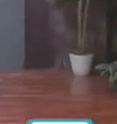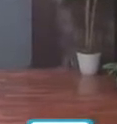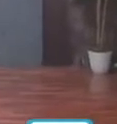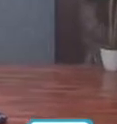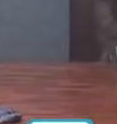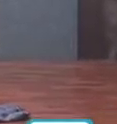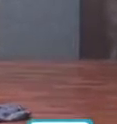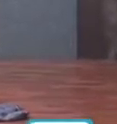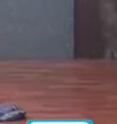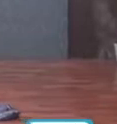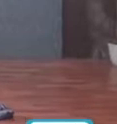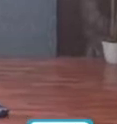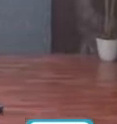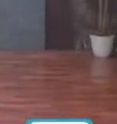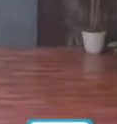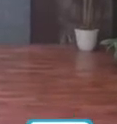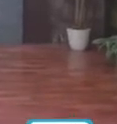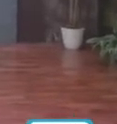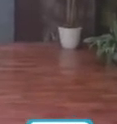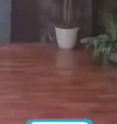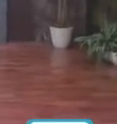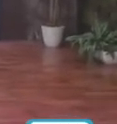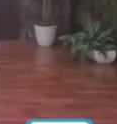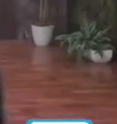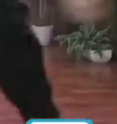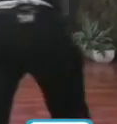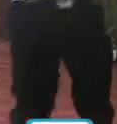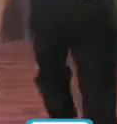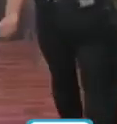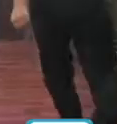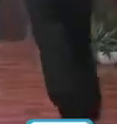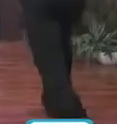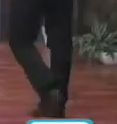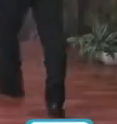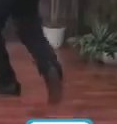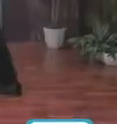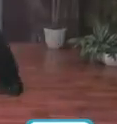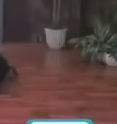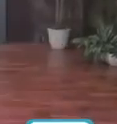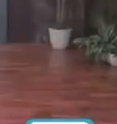Bien. Está bien, padre. Maestro, música.